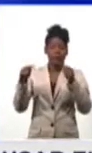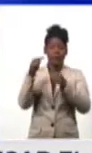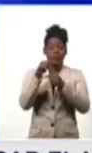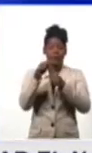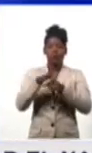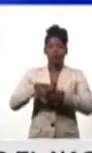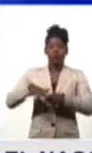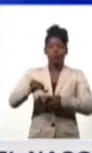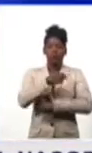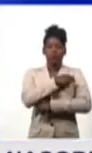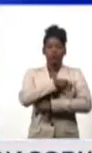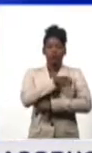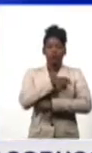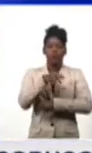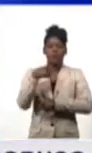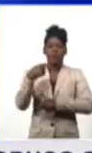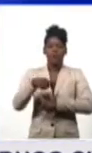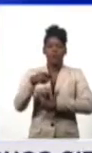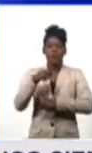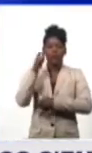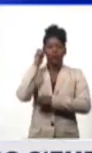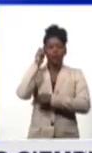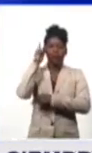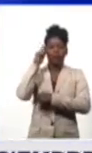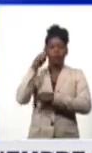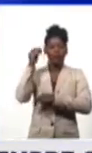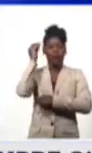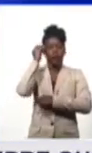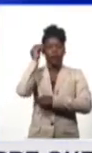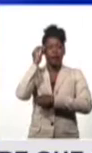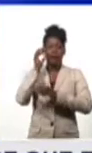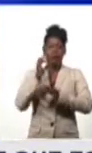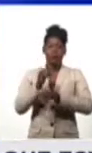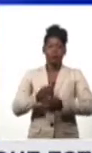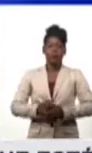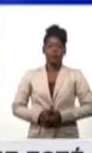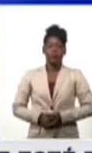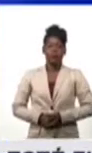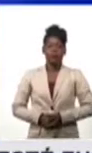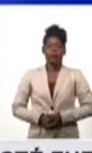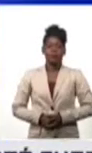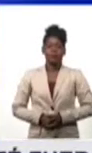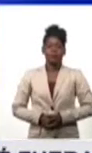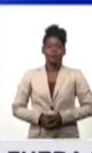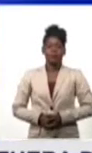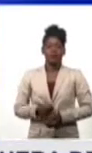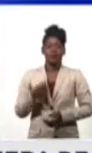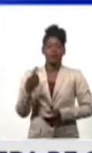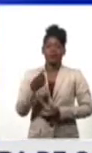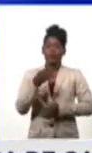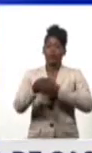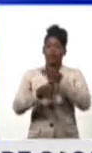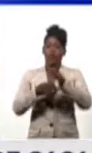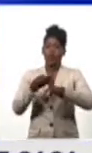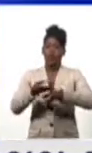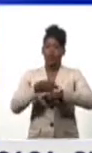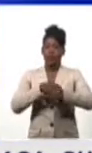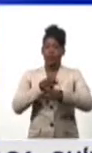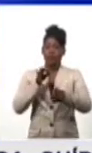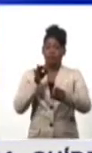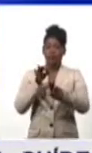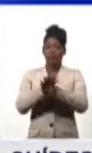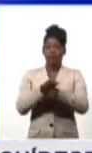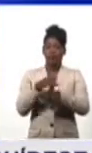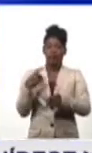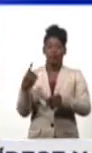conducta responsable que tenemos que tener con relación a Lo decíamos al inicio, doctora, cuidar el entorno. Exacto. Para salvar la vida. Exacto. En